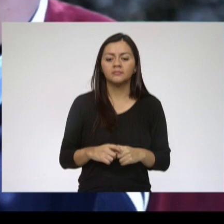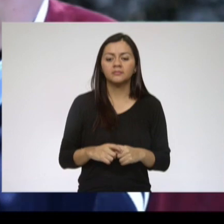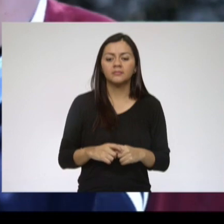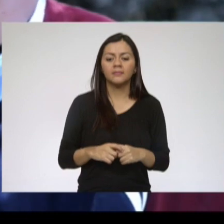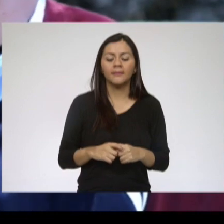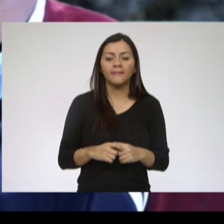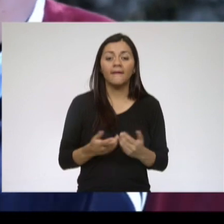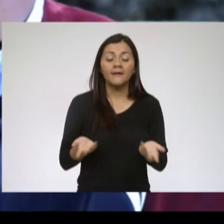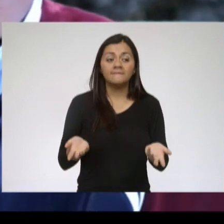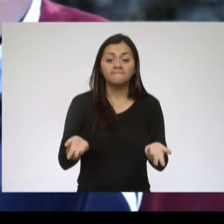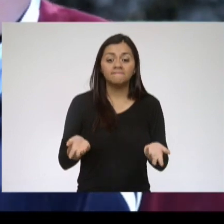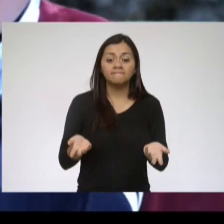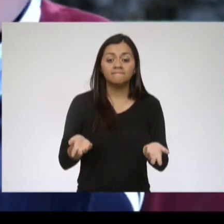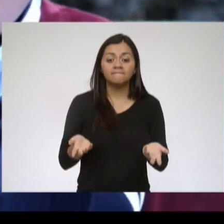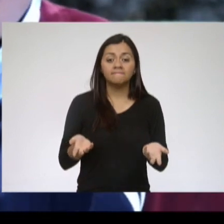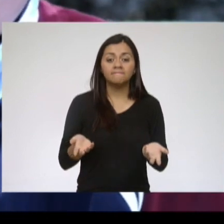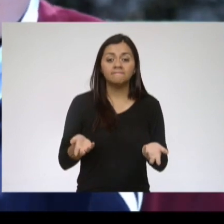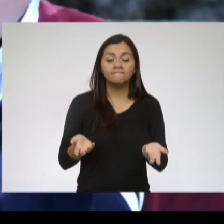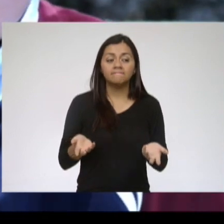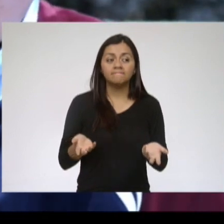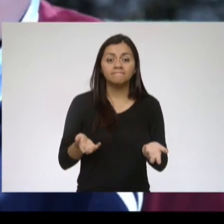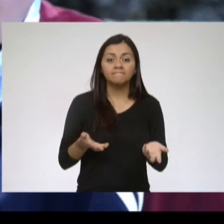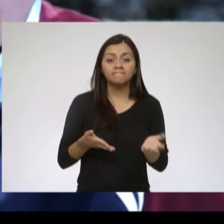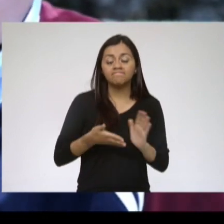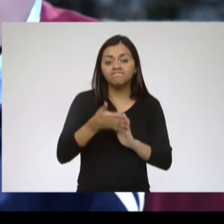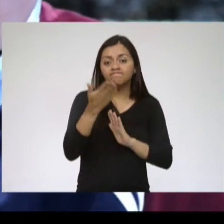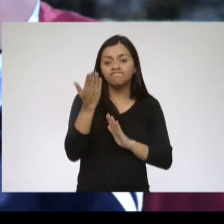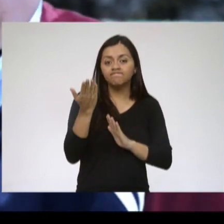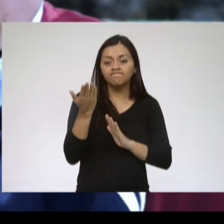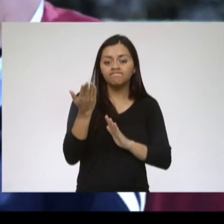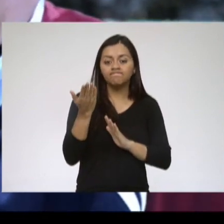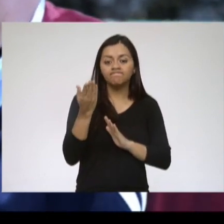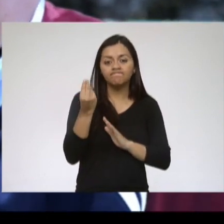llena, porque no llena eso.